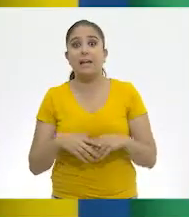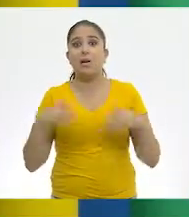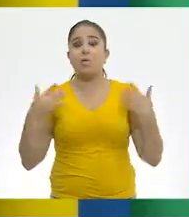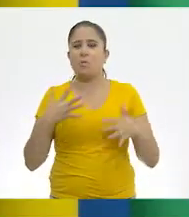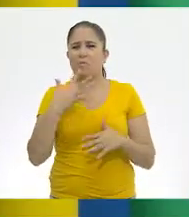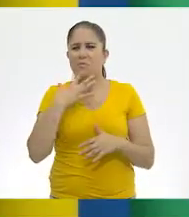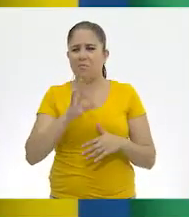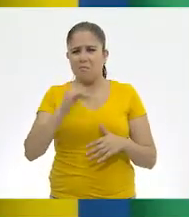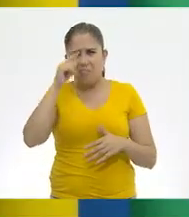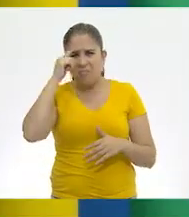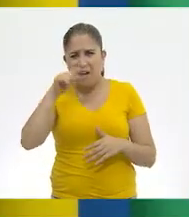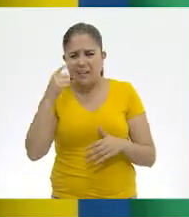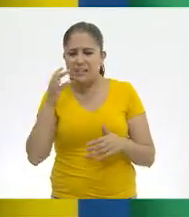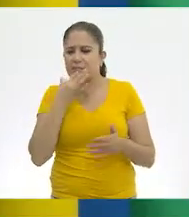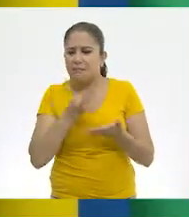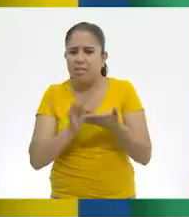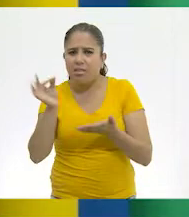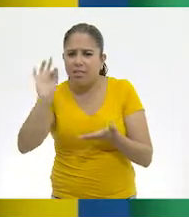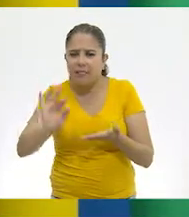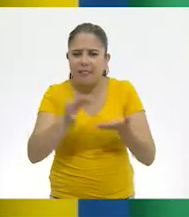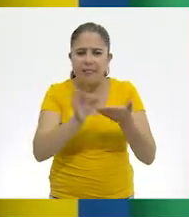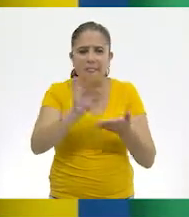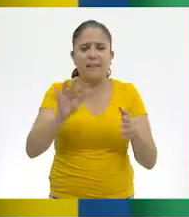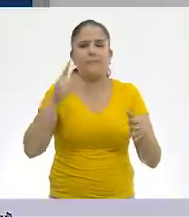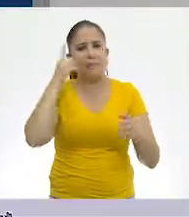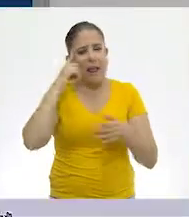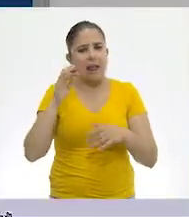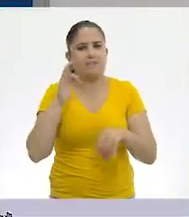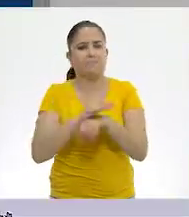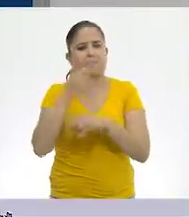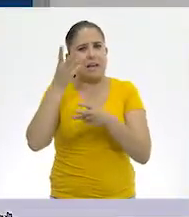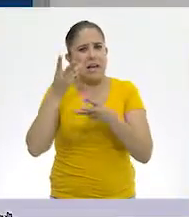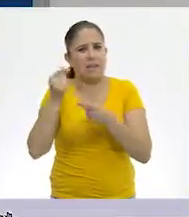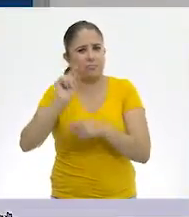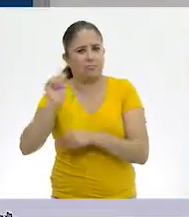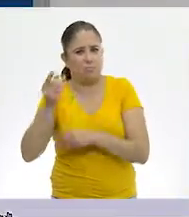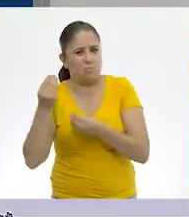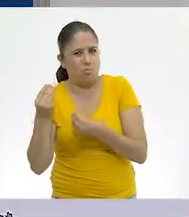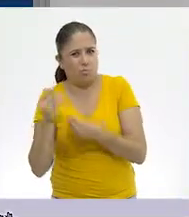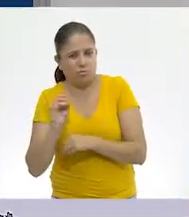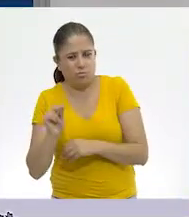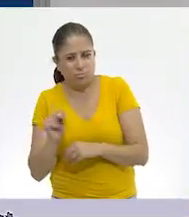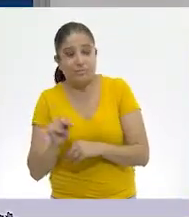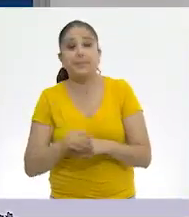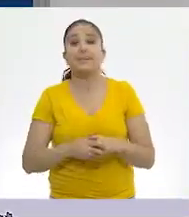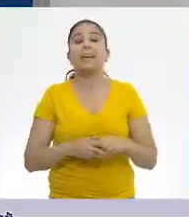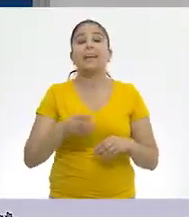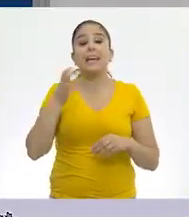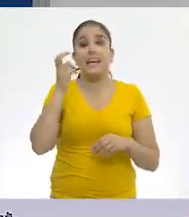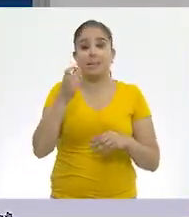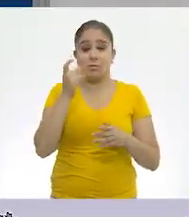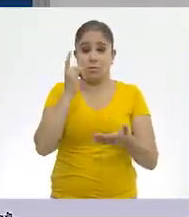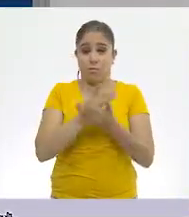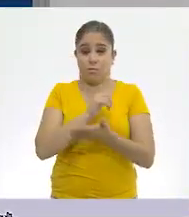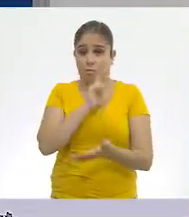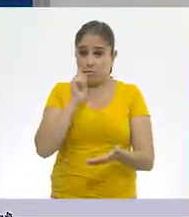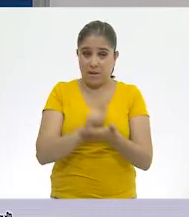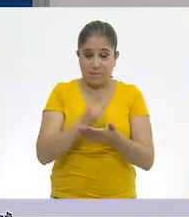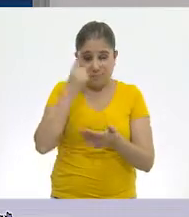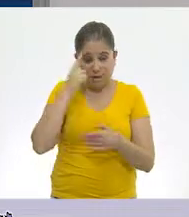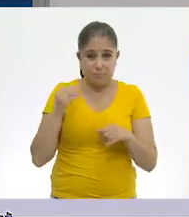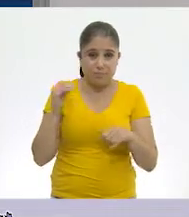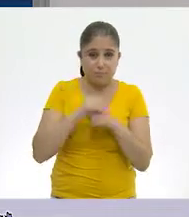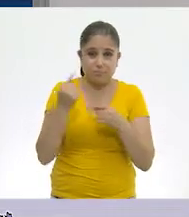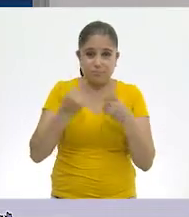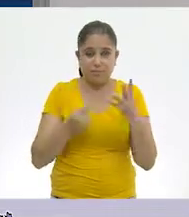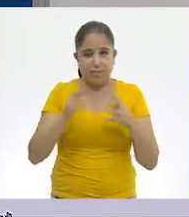tan sencillo iban a ayudar a la economía, no es verdad? Exacto, pero esta no fue la única medida para ayudar a la economía. ¿Se